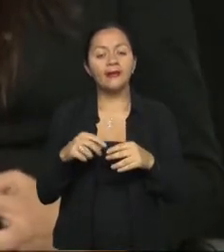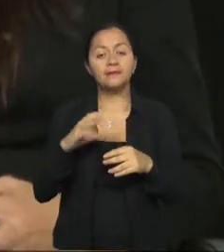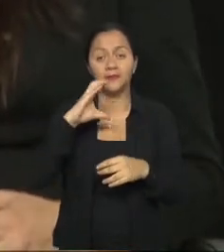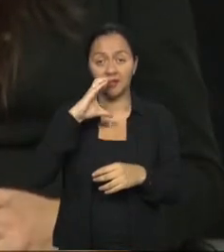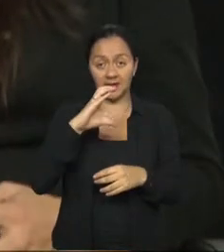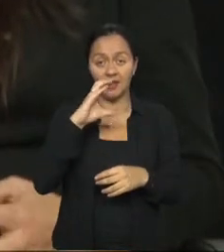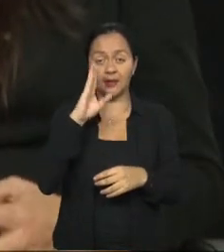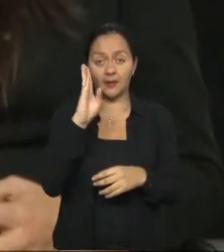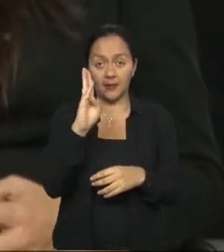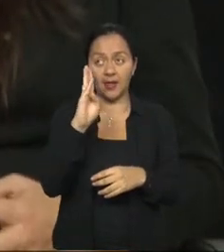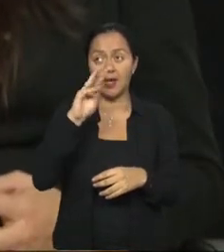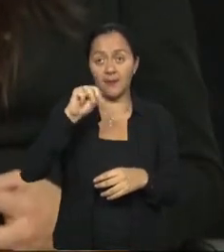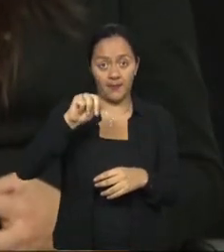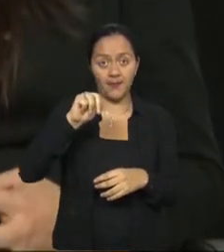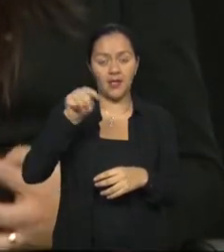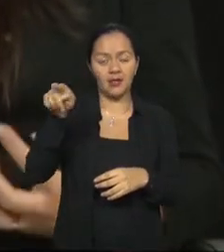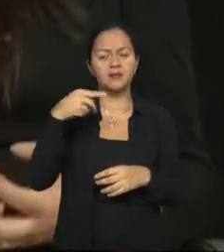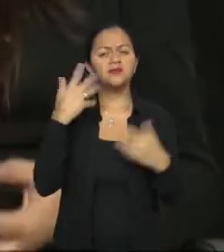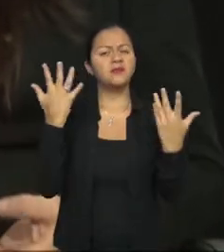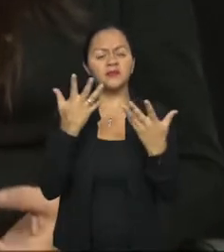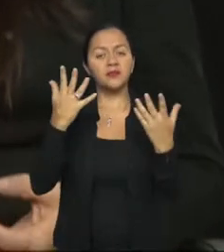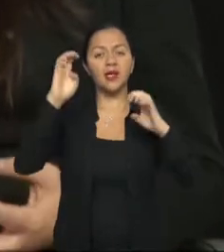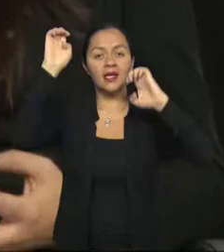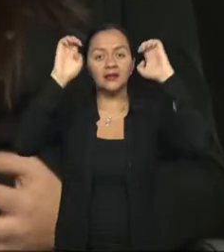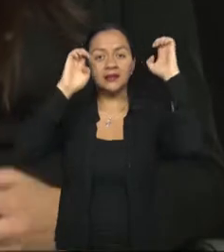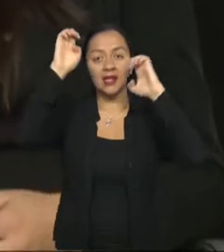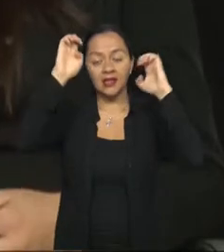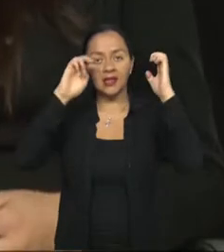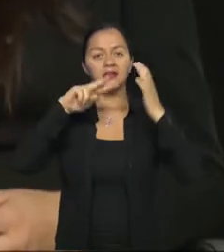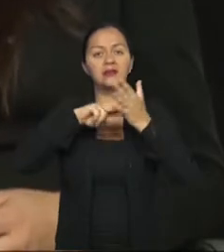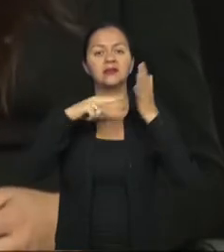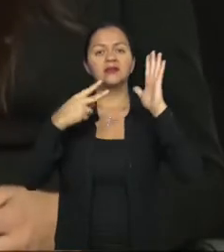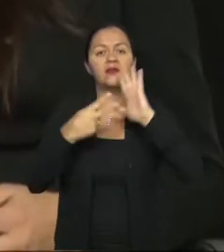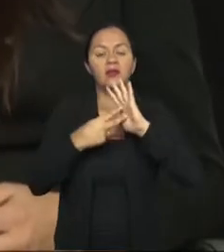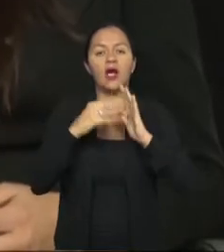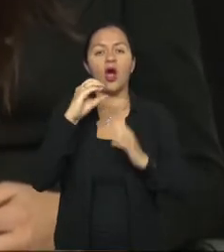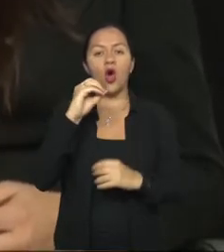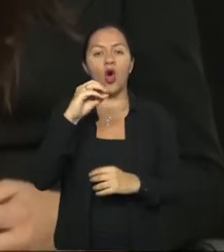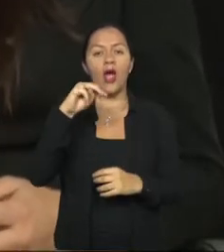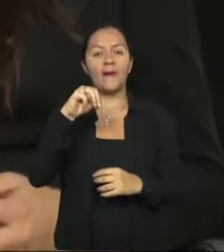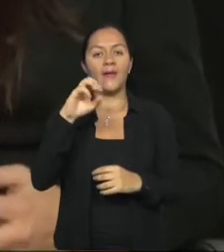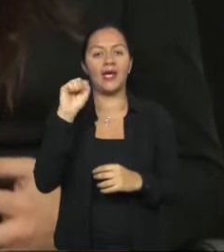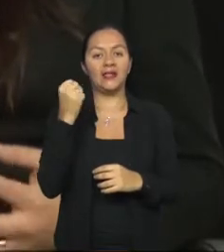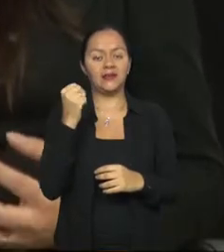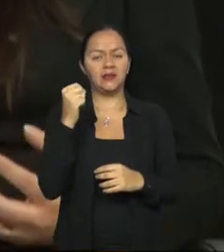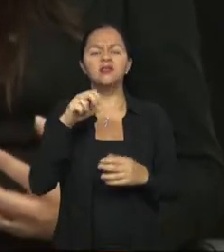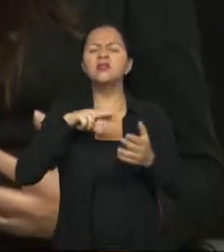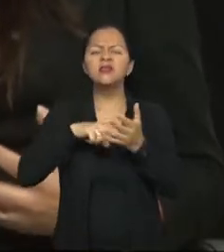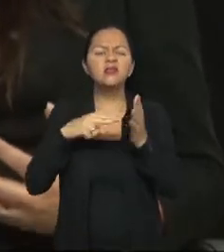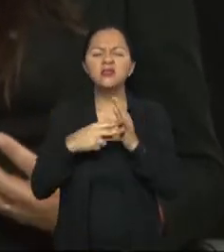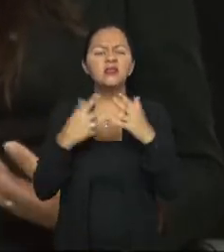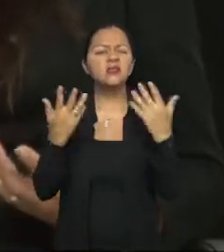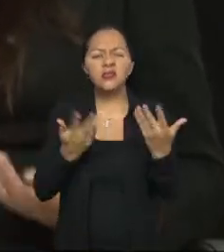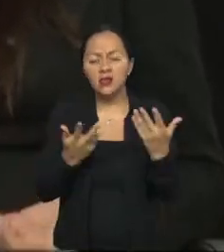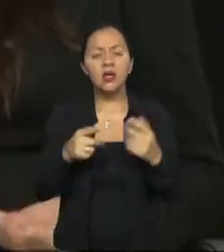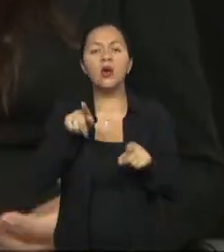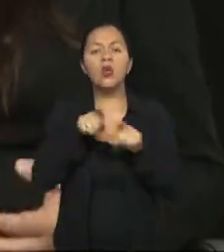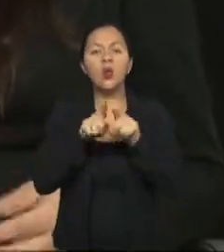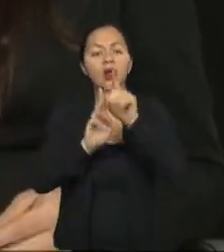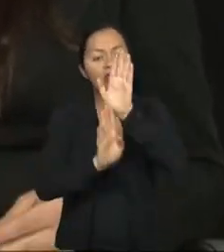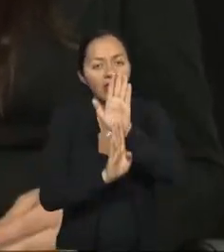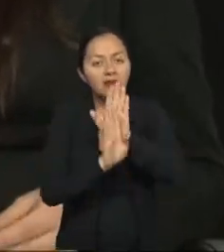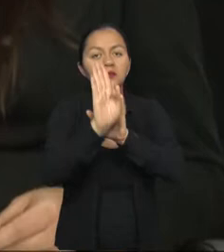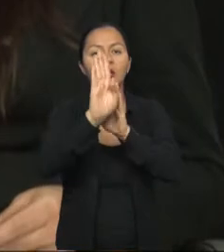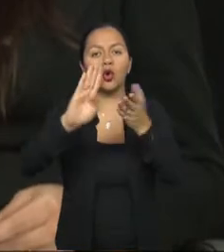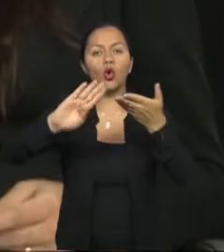CBM cree en la estrategia de la OMS, que es la rehabilitación basada en la comunidad, y ha apoyado a impulsar